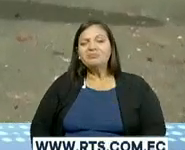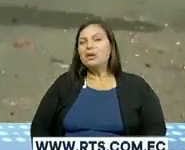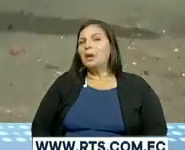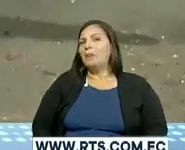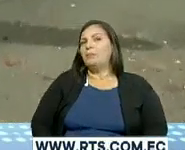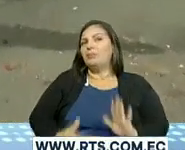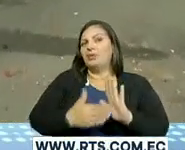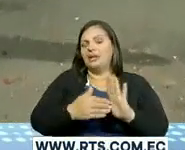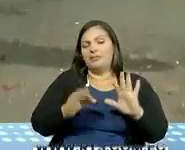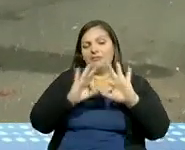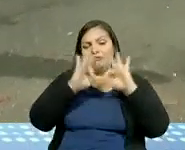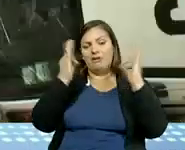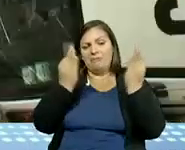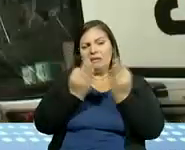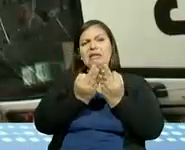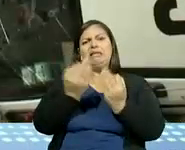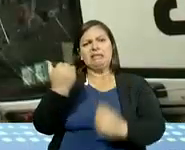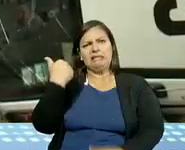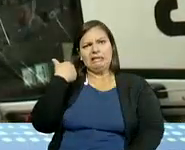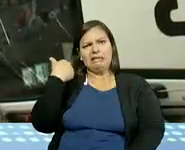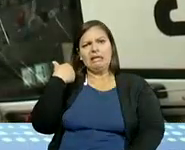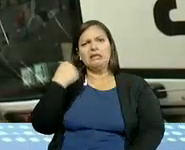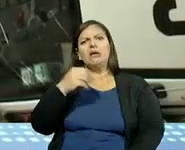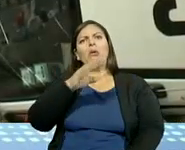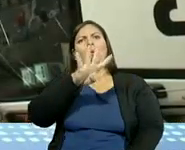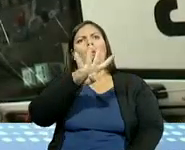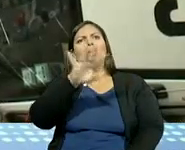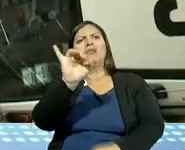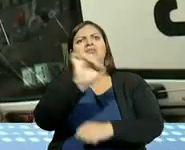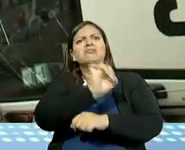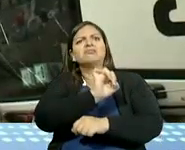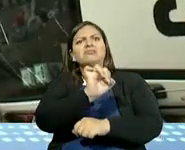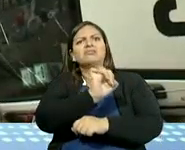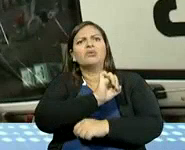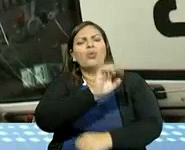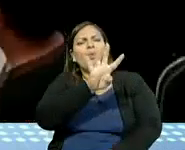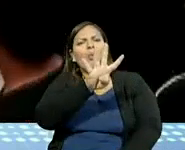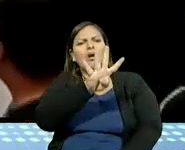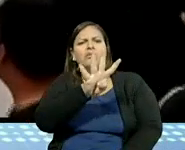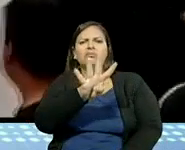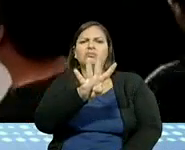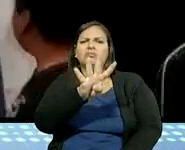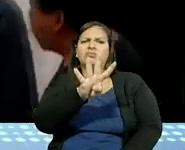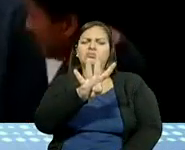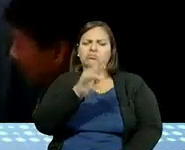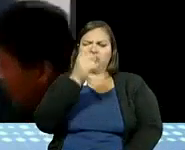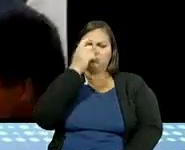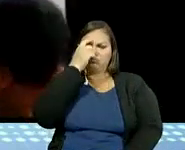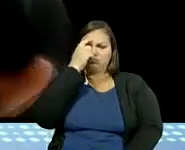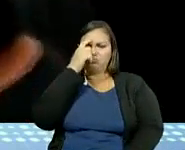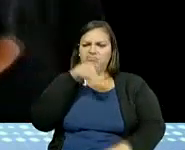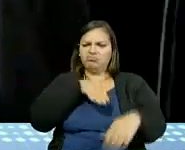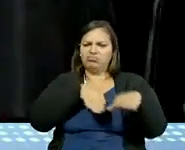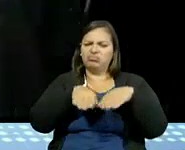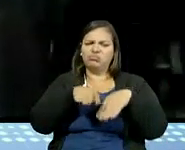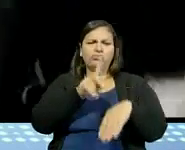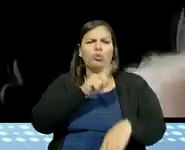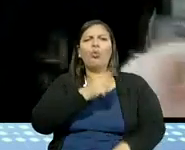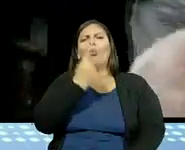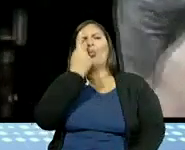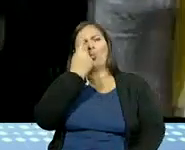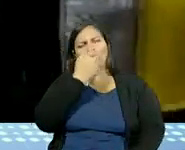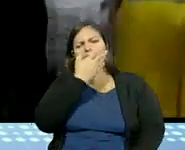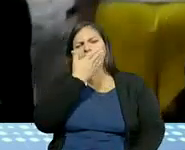3 vehículos, 4 vehículos, utilicemos 1. Es decir, de esa manera ayudan a que el tránsito no tenga problemas en las vías. Perfecto, general. Feliz inicio